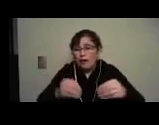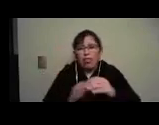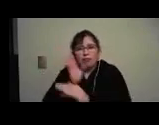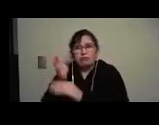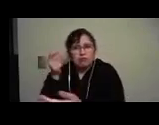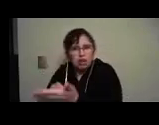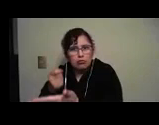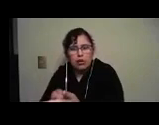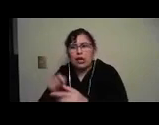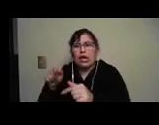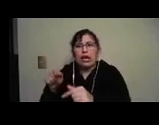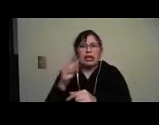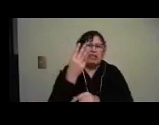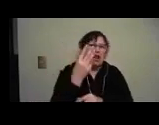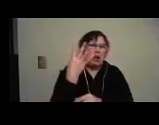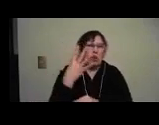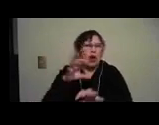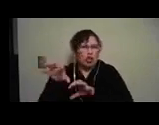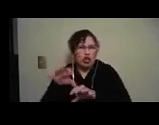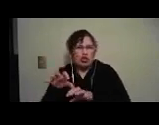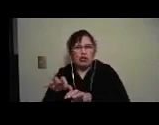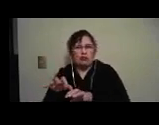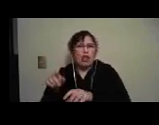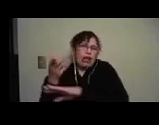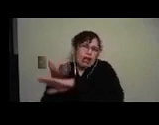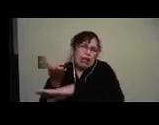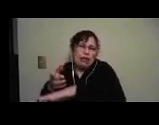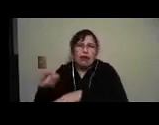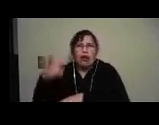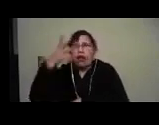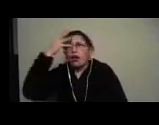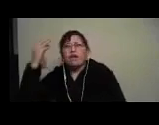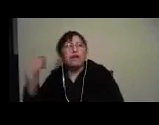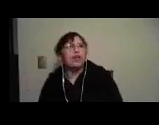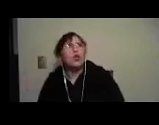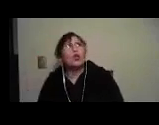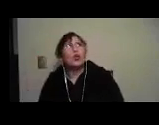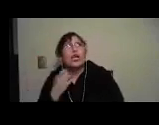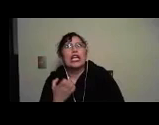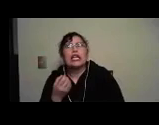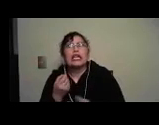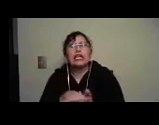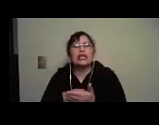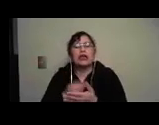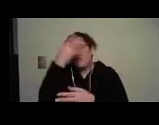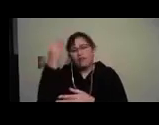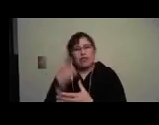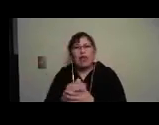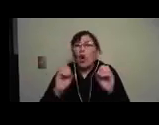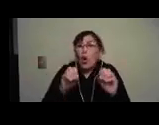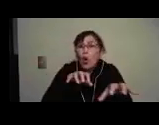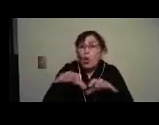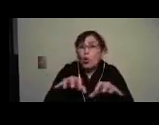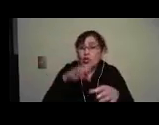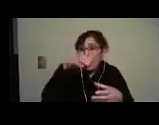se le encarga 3 o 4 cosas y se le olvidan 2, ya, o pierde de forma recurrente cosas dentro del hogar, por ejemplo,